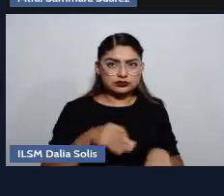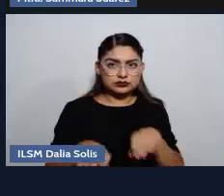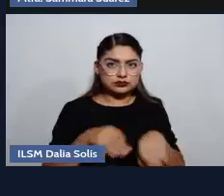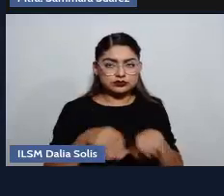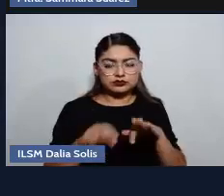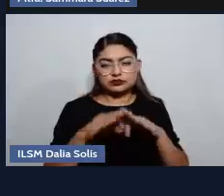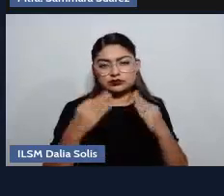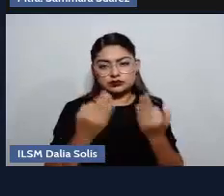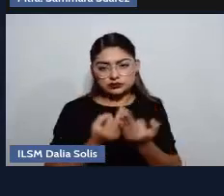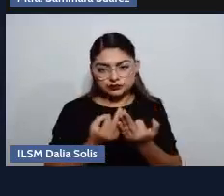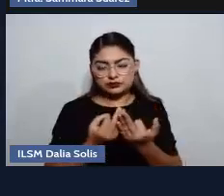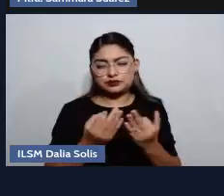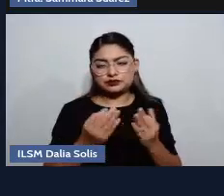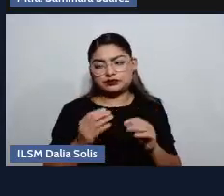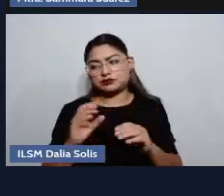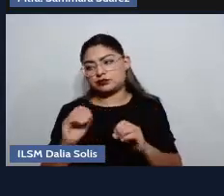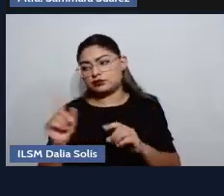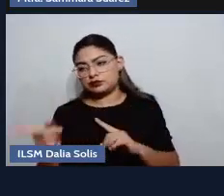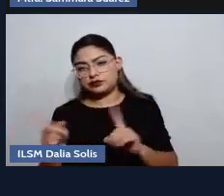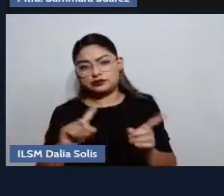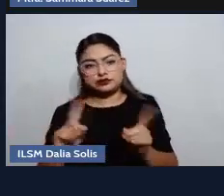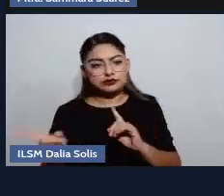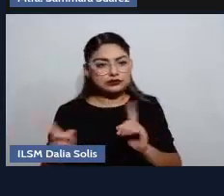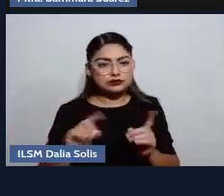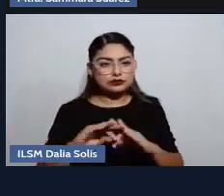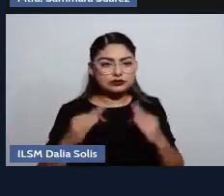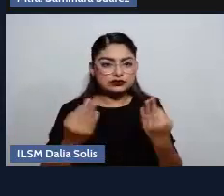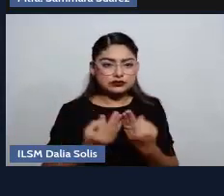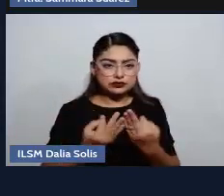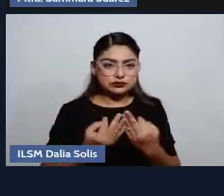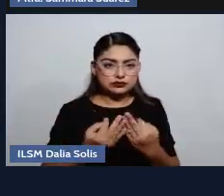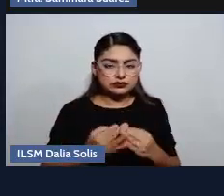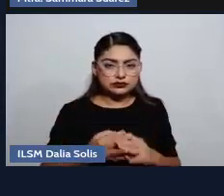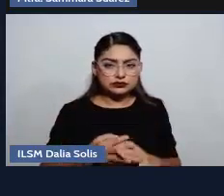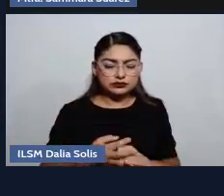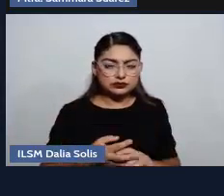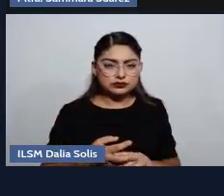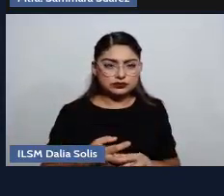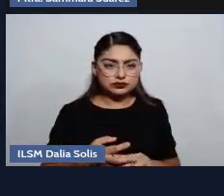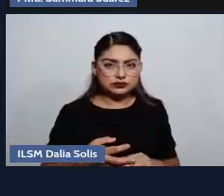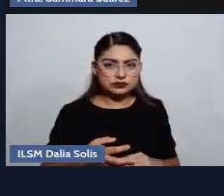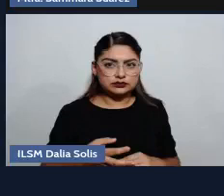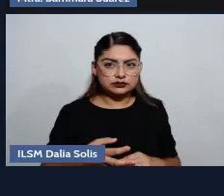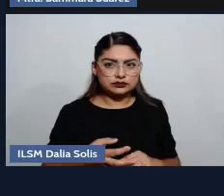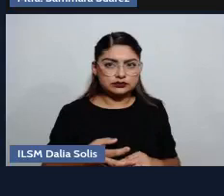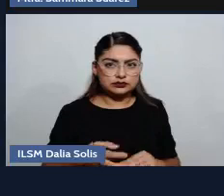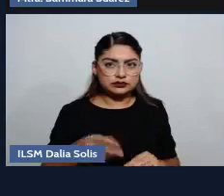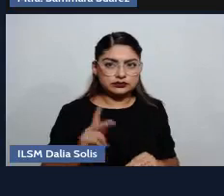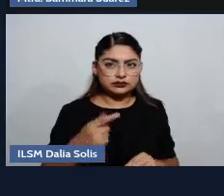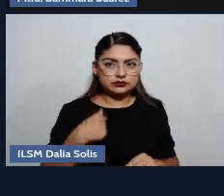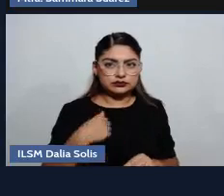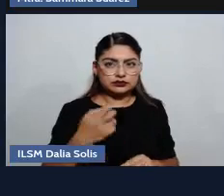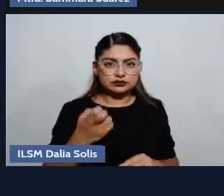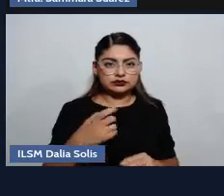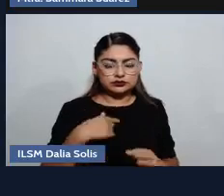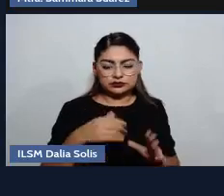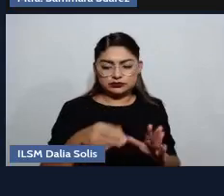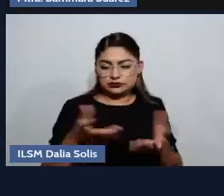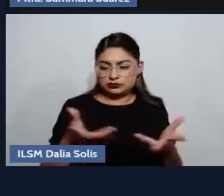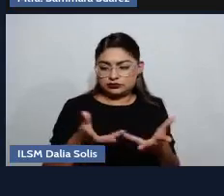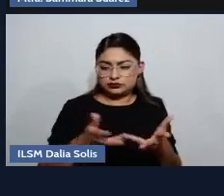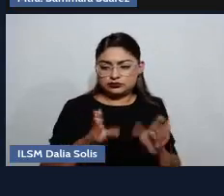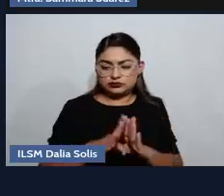no obtengo respuesta, igual aplico esta de manera individual. Entonces, creo